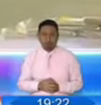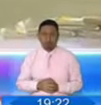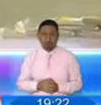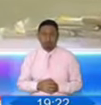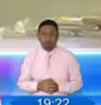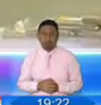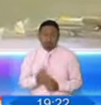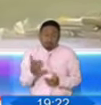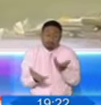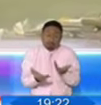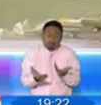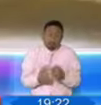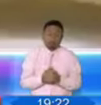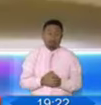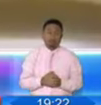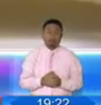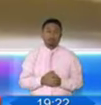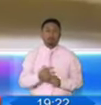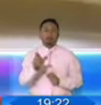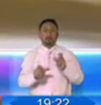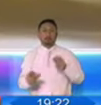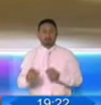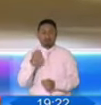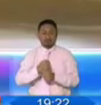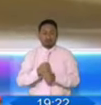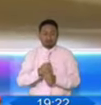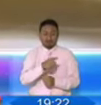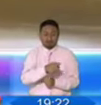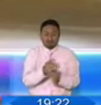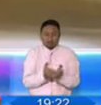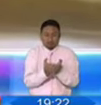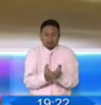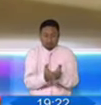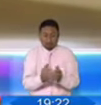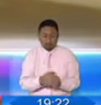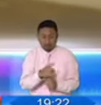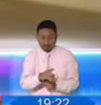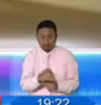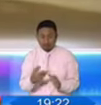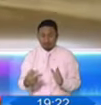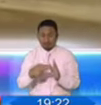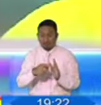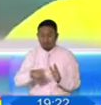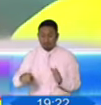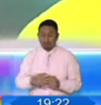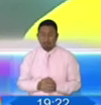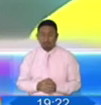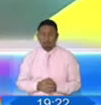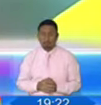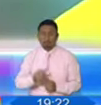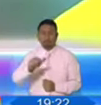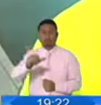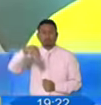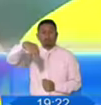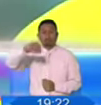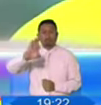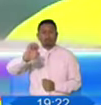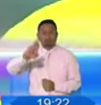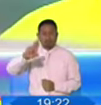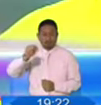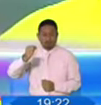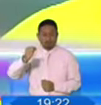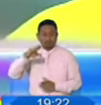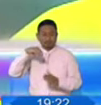miembros que trabajan en el puerto estén involucrados en estas actividades ilegales. Amberes es un puerto de